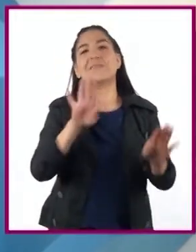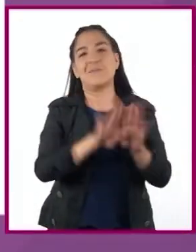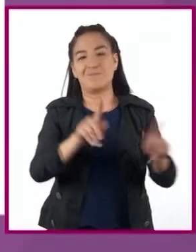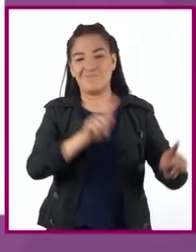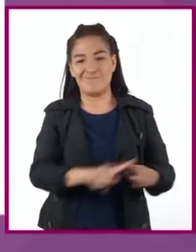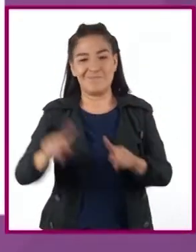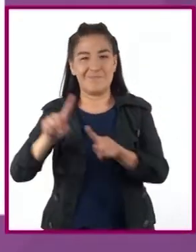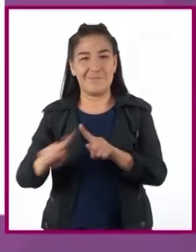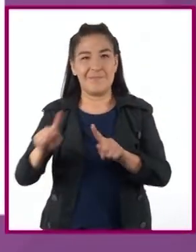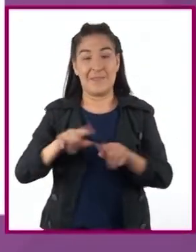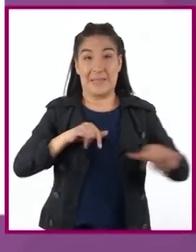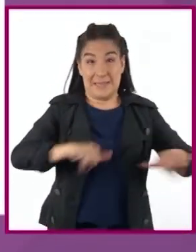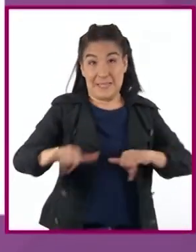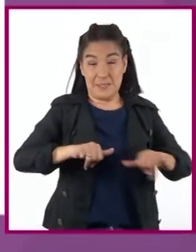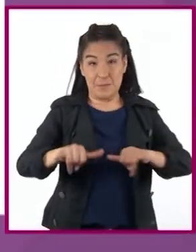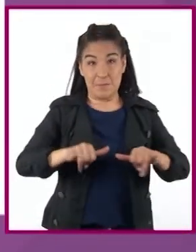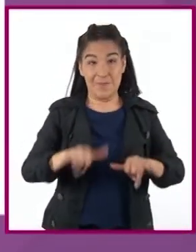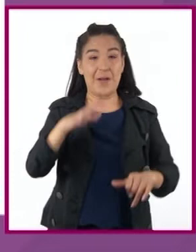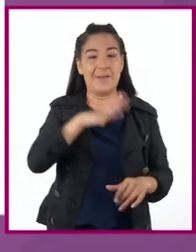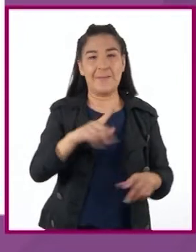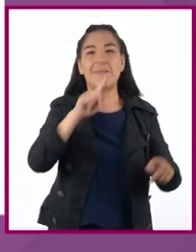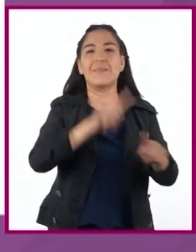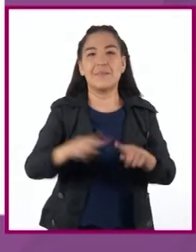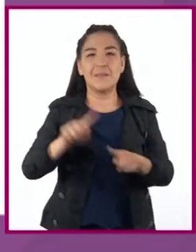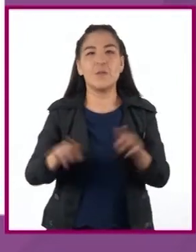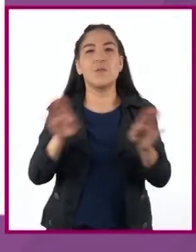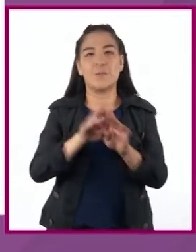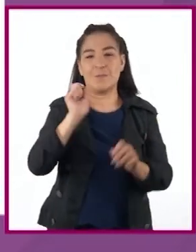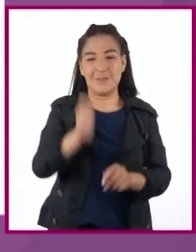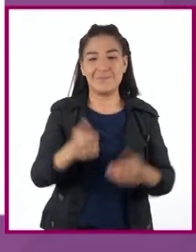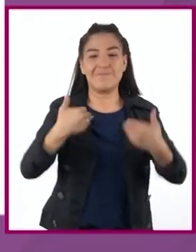diferencias. Geográficamente, Mesoamérica